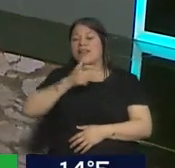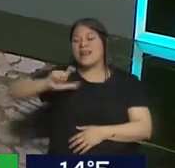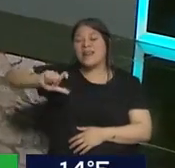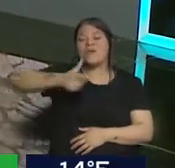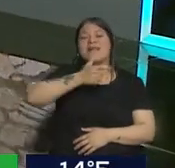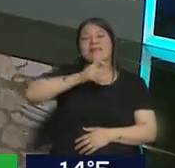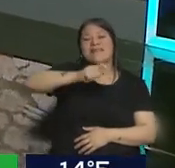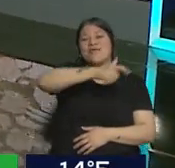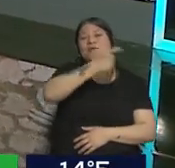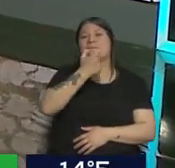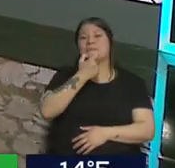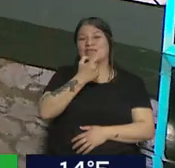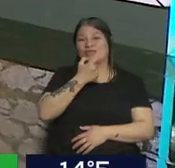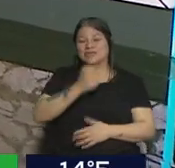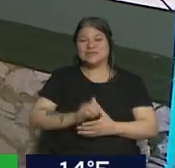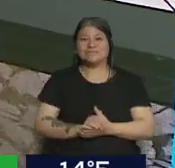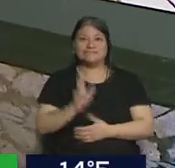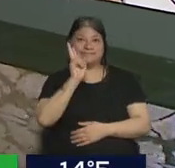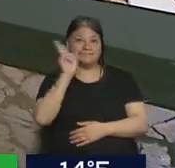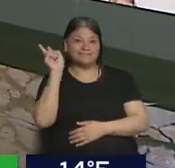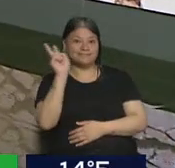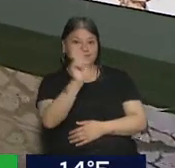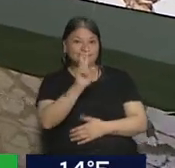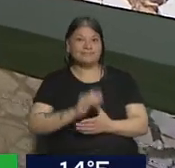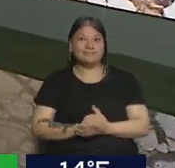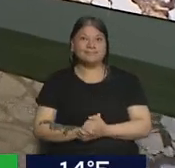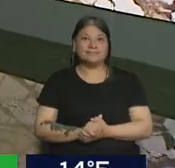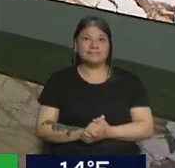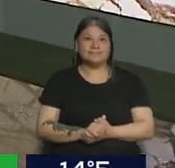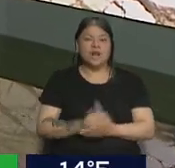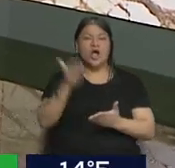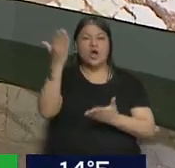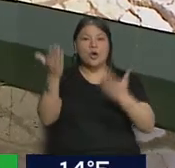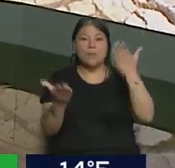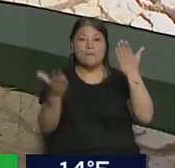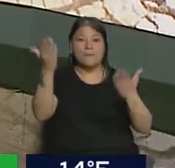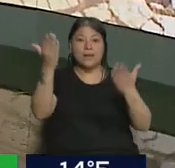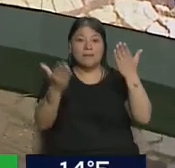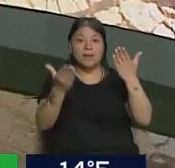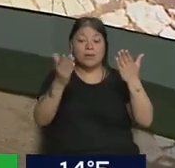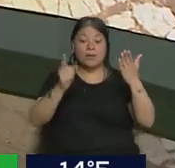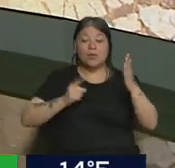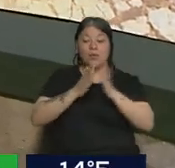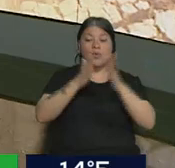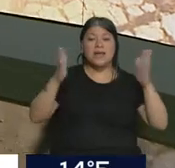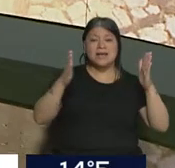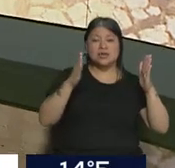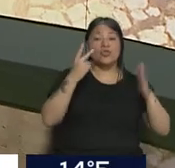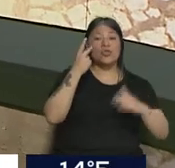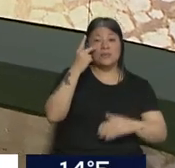Mendoza, que es de la cual vamos a hablar. Y ustedes ven aquí entonces lo que es la comparativa entre un año con sequía severa